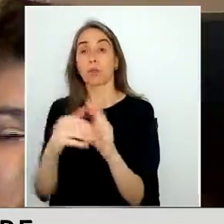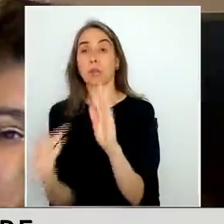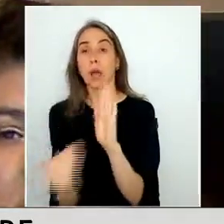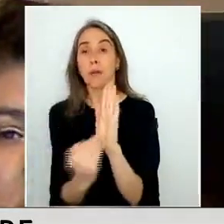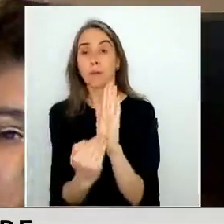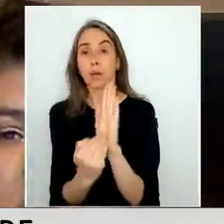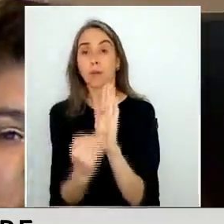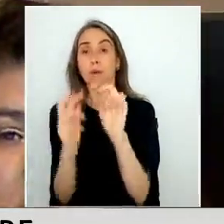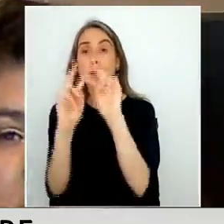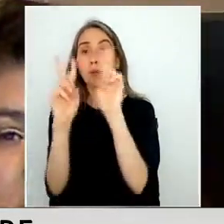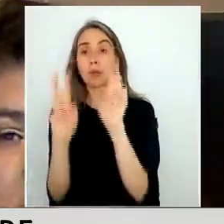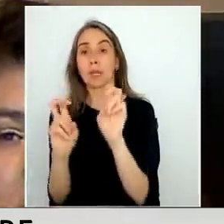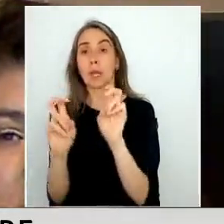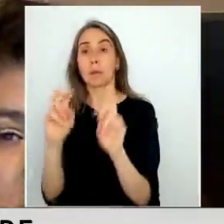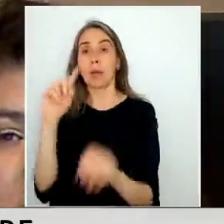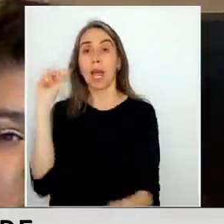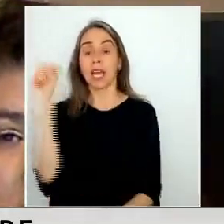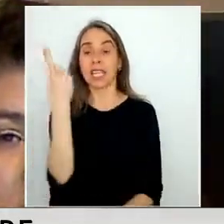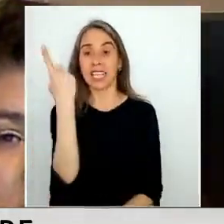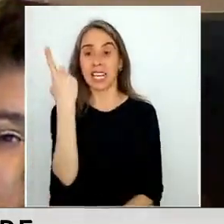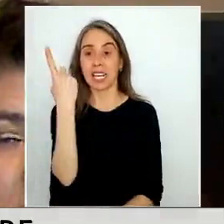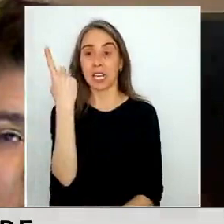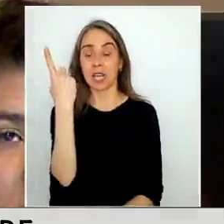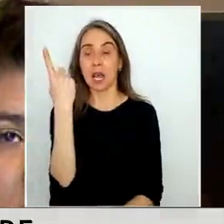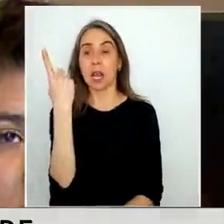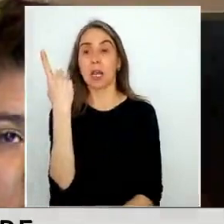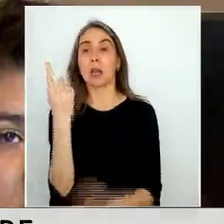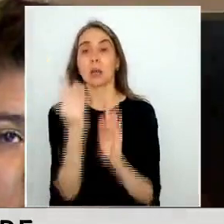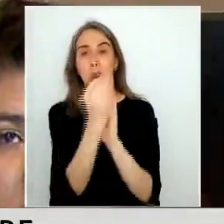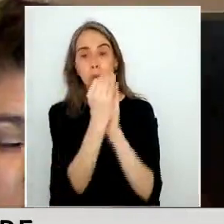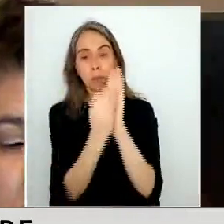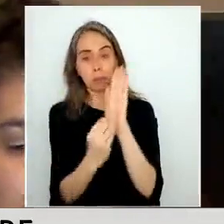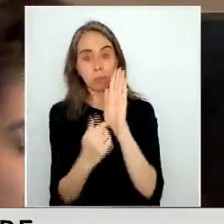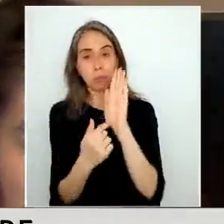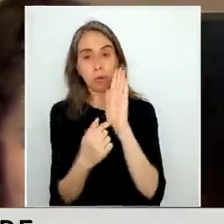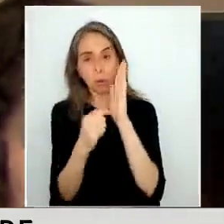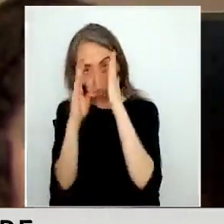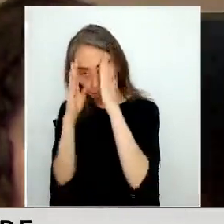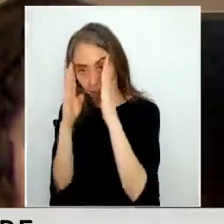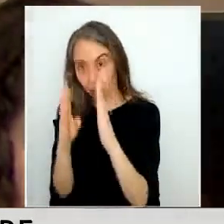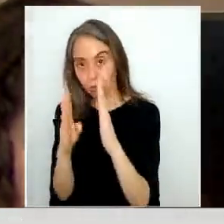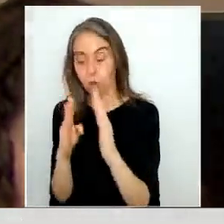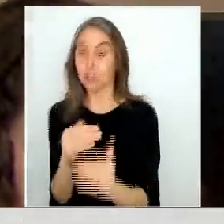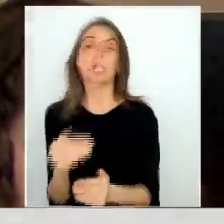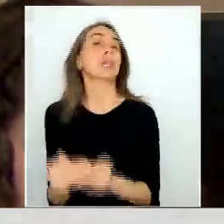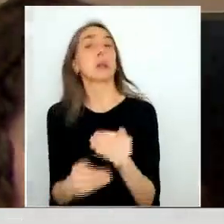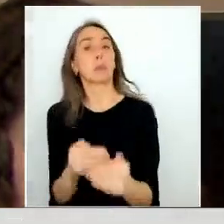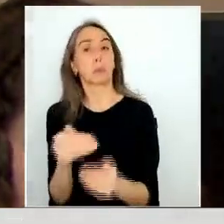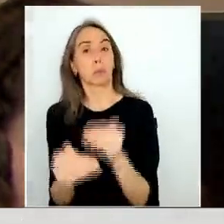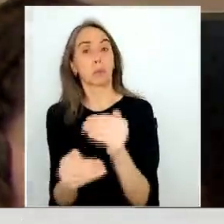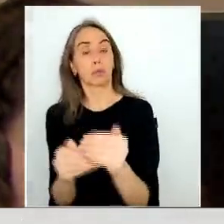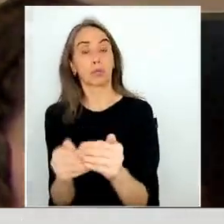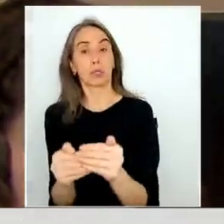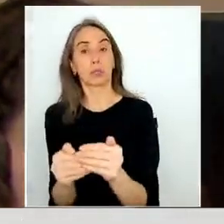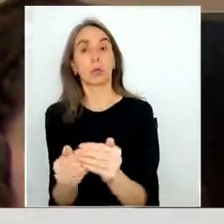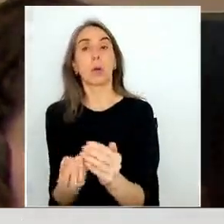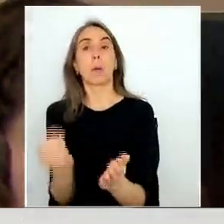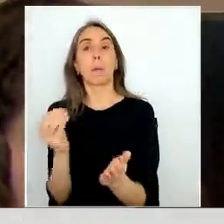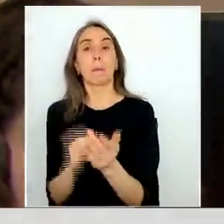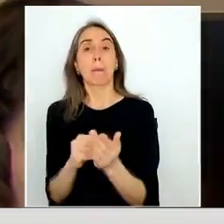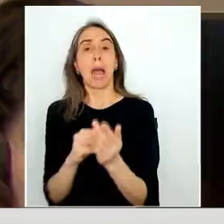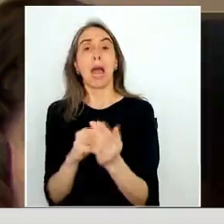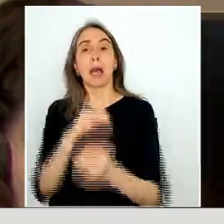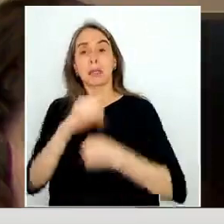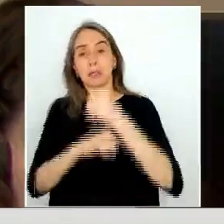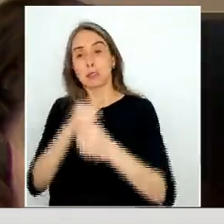general atendiendo al enfoque que se le está dando en en este proceso endurecer las penas creo que es algo que va en